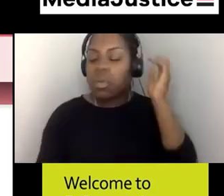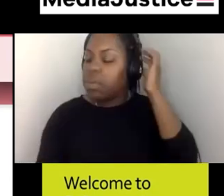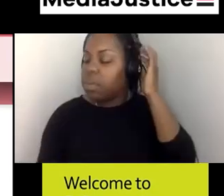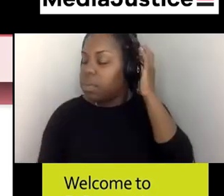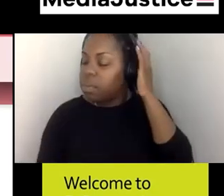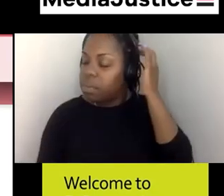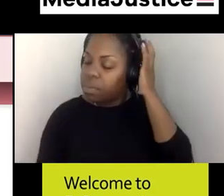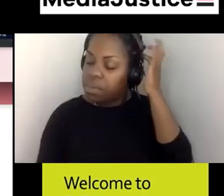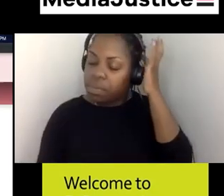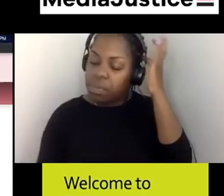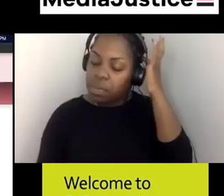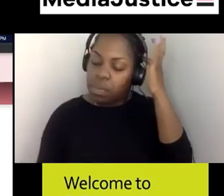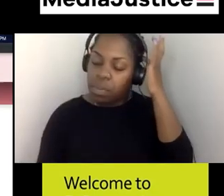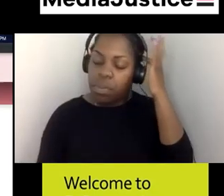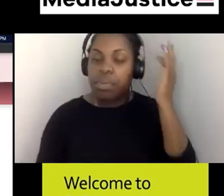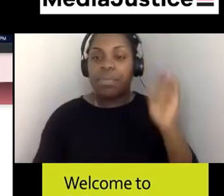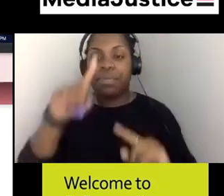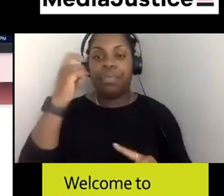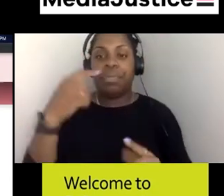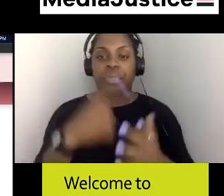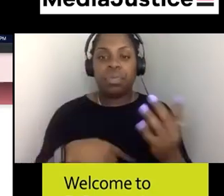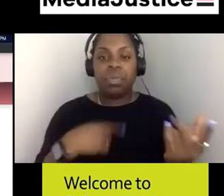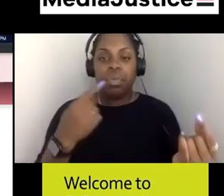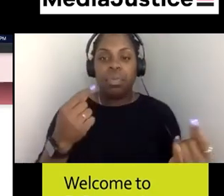monitoreo electrónico.